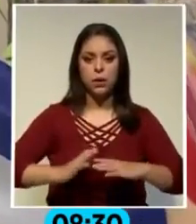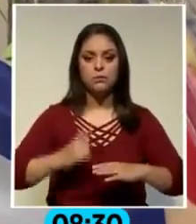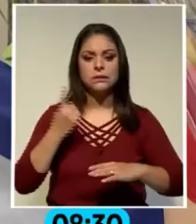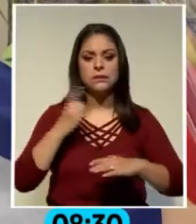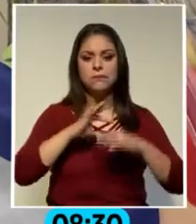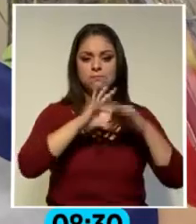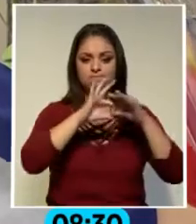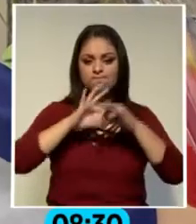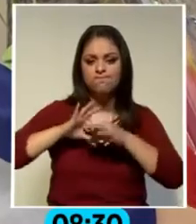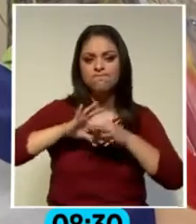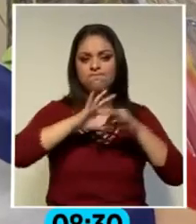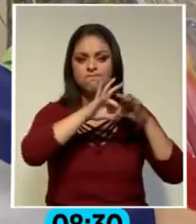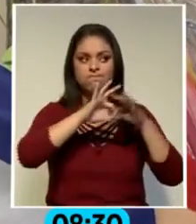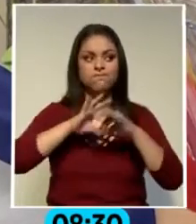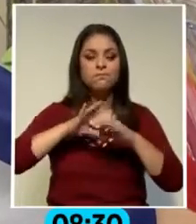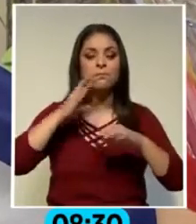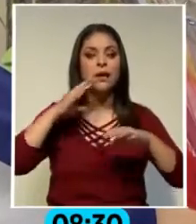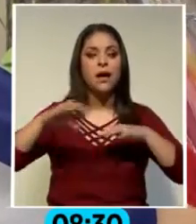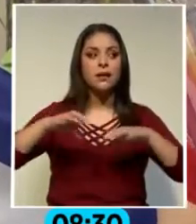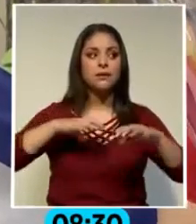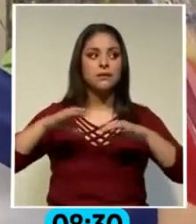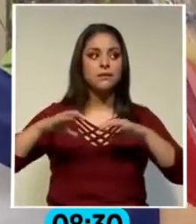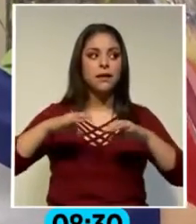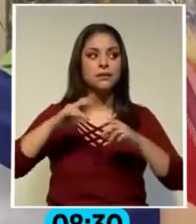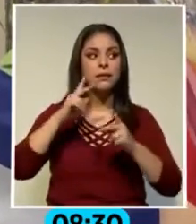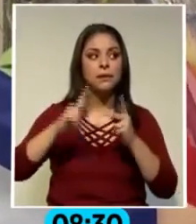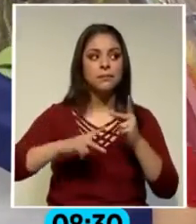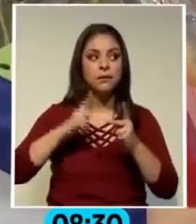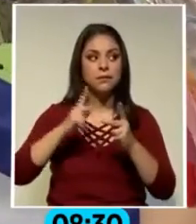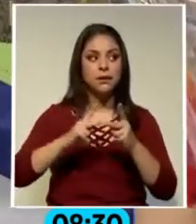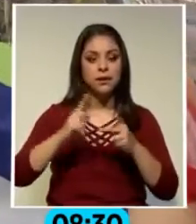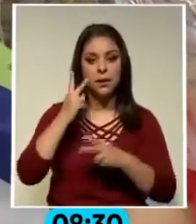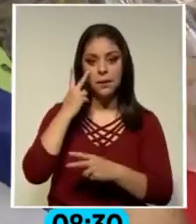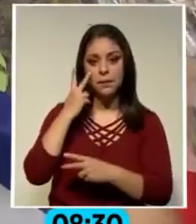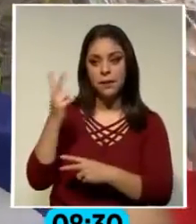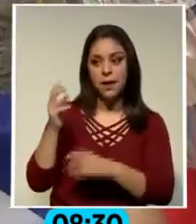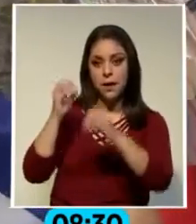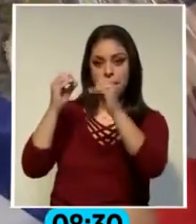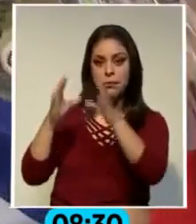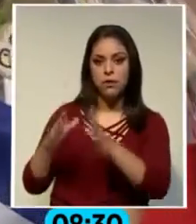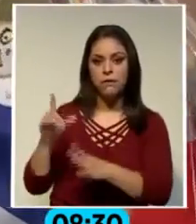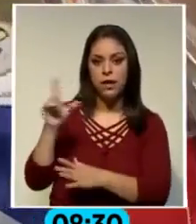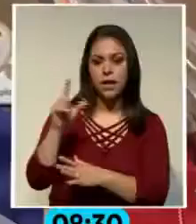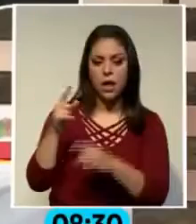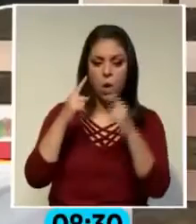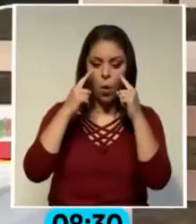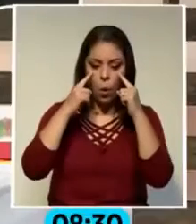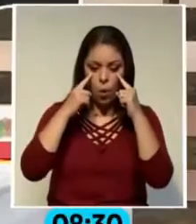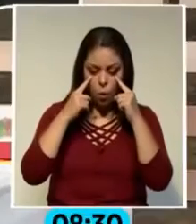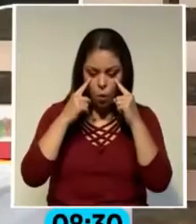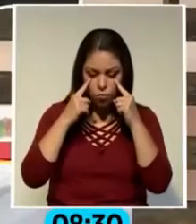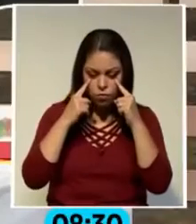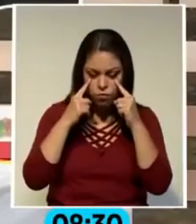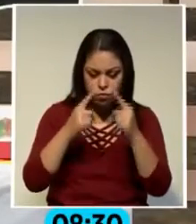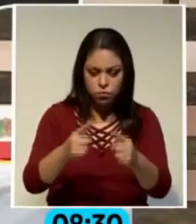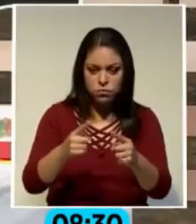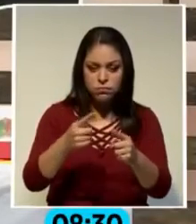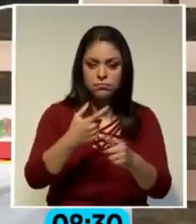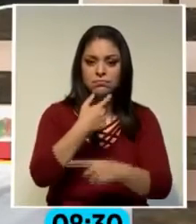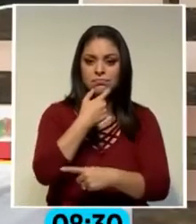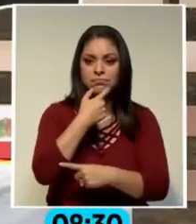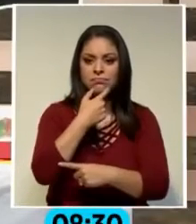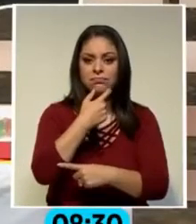estén súper coordinadas para que la actividad quede perfecta. Como vean a niña Ley, veanla, los ojos fijos en la galleta, en lo